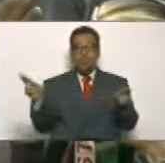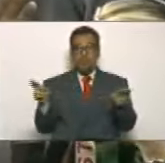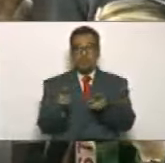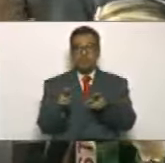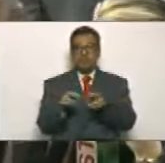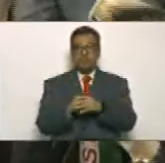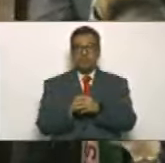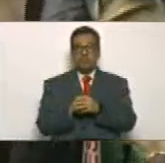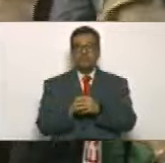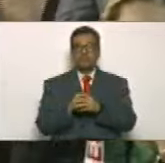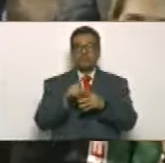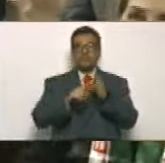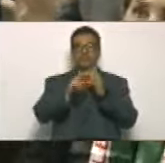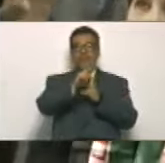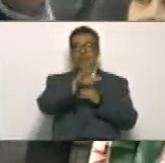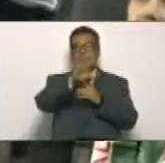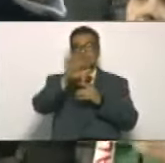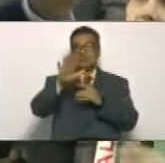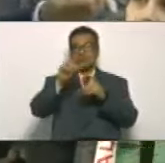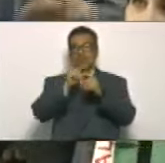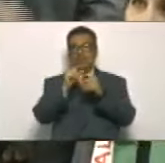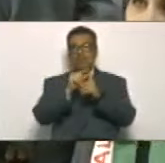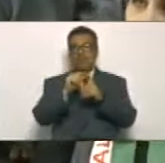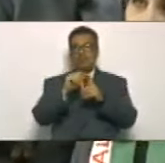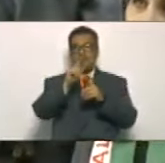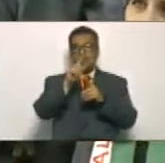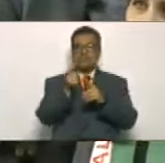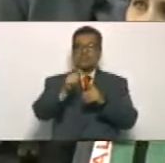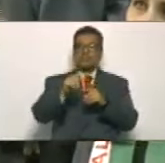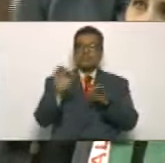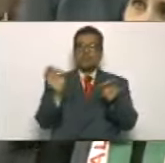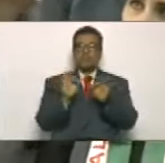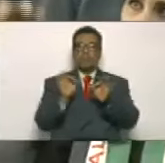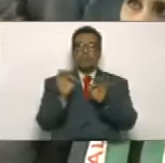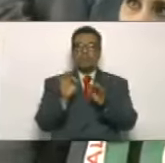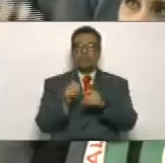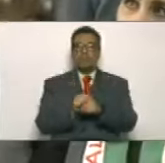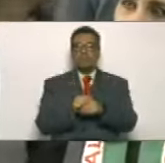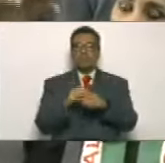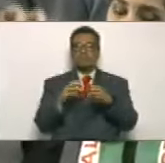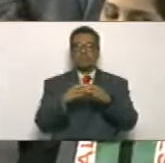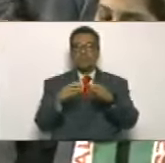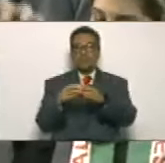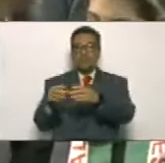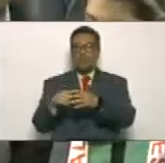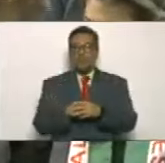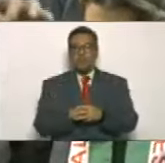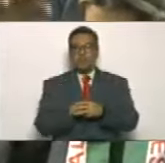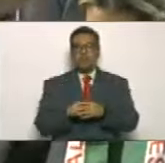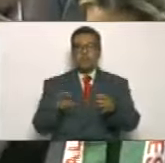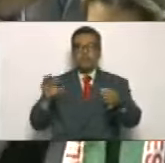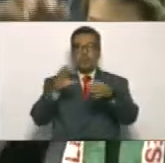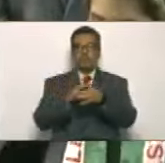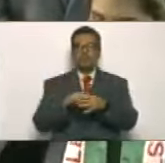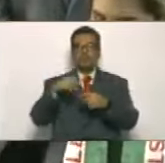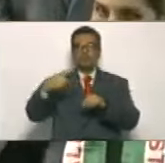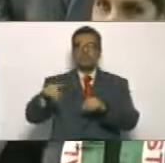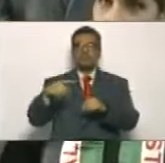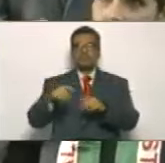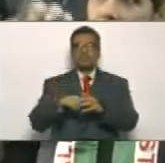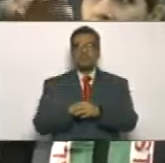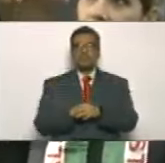brevísimamente, 25 palabras y ni una más. La fracción parlamentaria de la Alianza